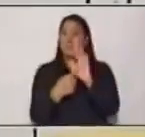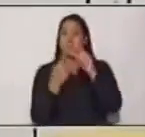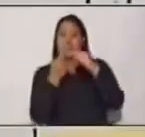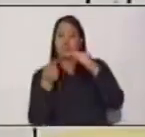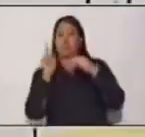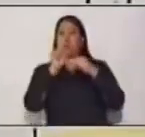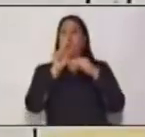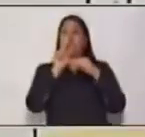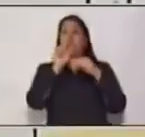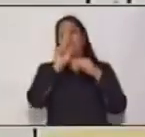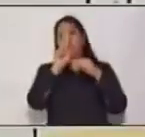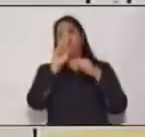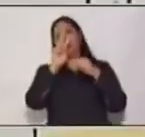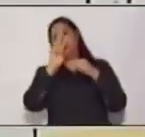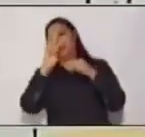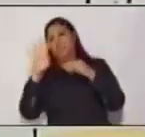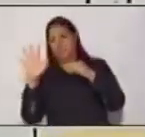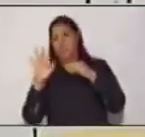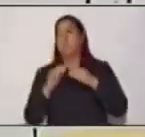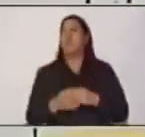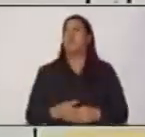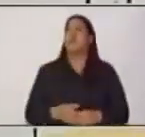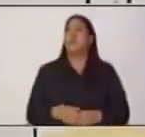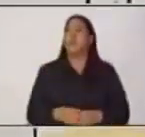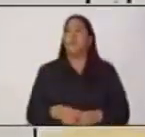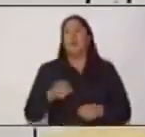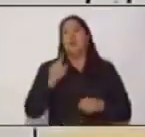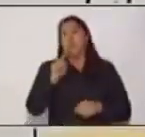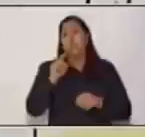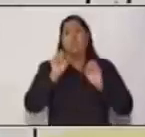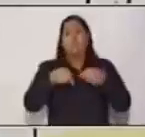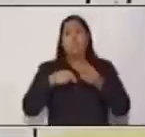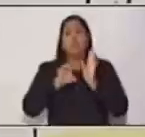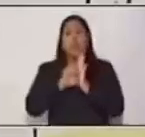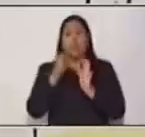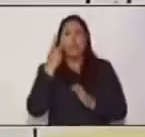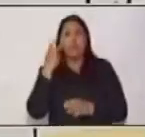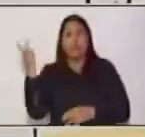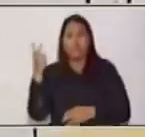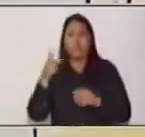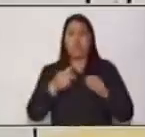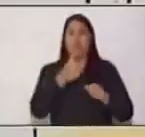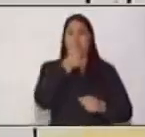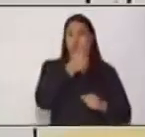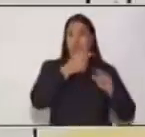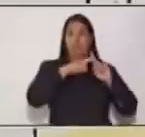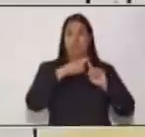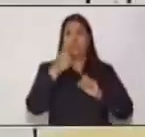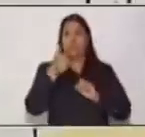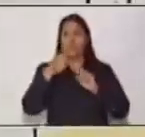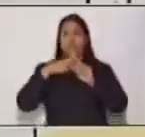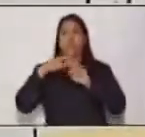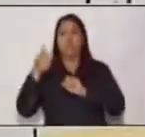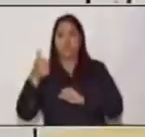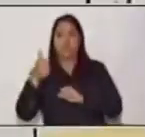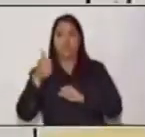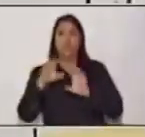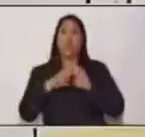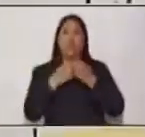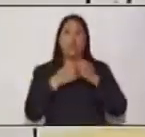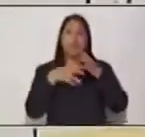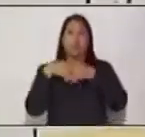algunos ejemplos. Puedes notar que si multiplicamos A por A por A, lo expresamos como A a la